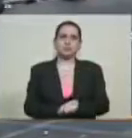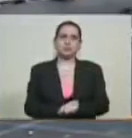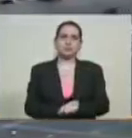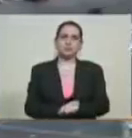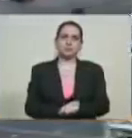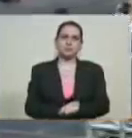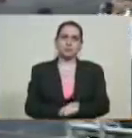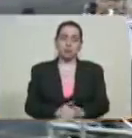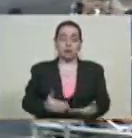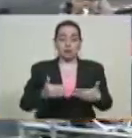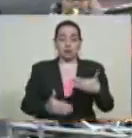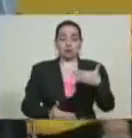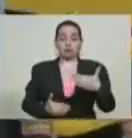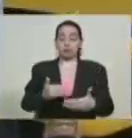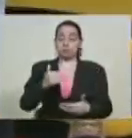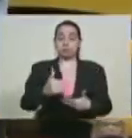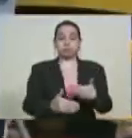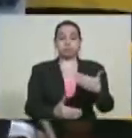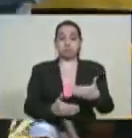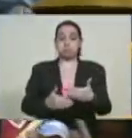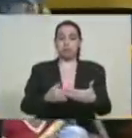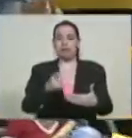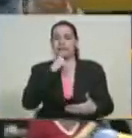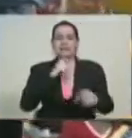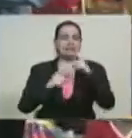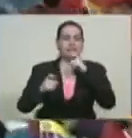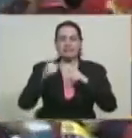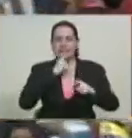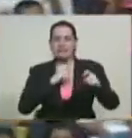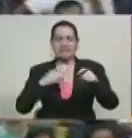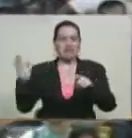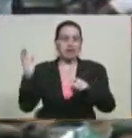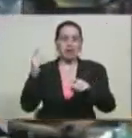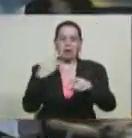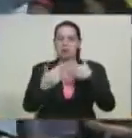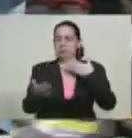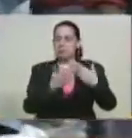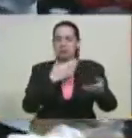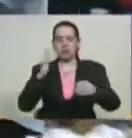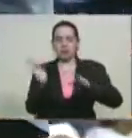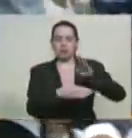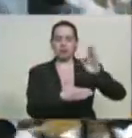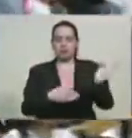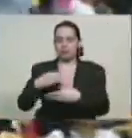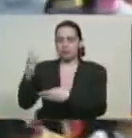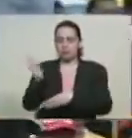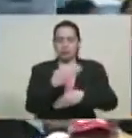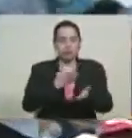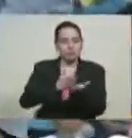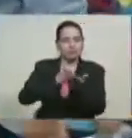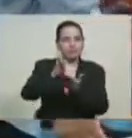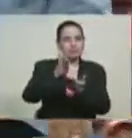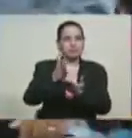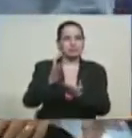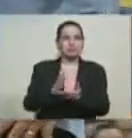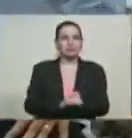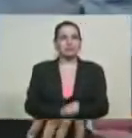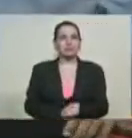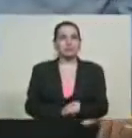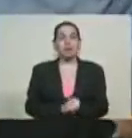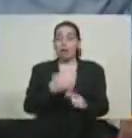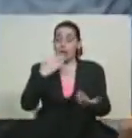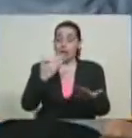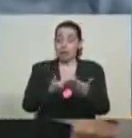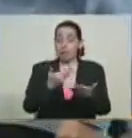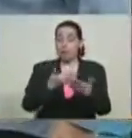para avanzar por encima de los obstáculos y dificultades. Para eso yo les pido el voto.